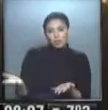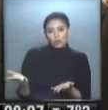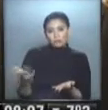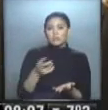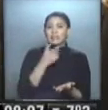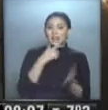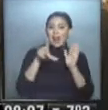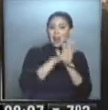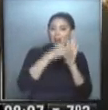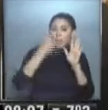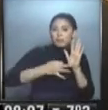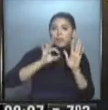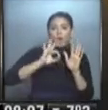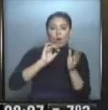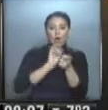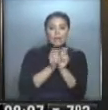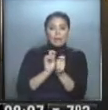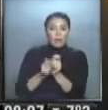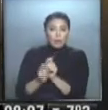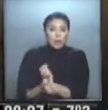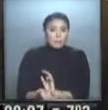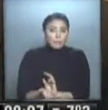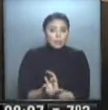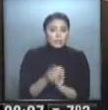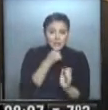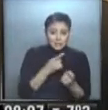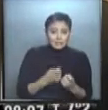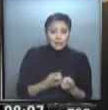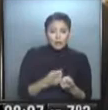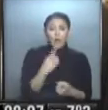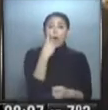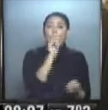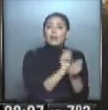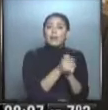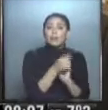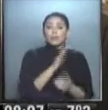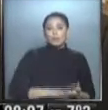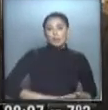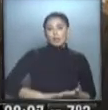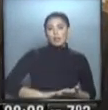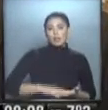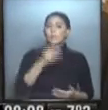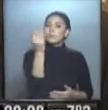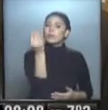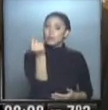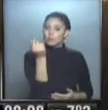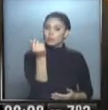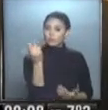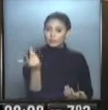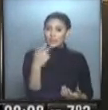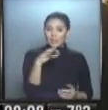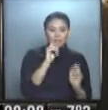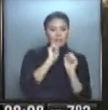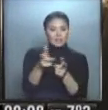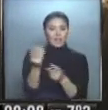transformar la ley o las modificaciones que por ahí se están planteando que una de ellas y una de las fundamentales tienen que ver con el presupuesto con garantizar los recursos